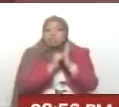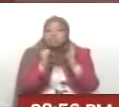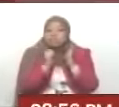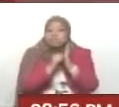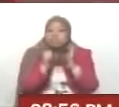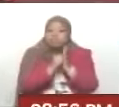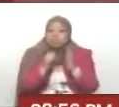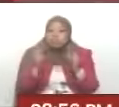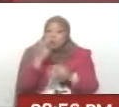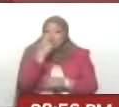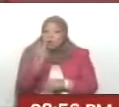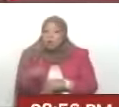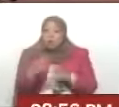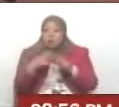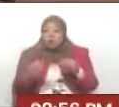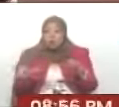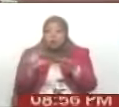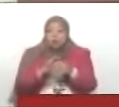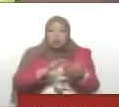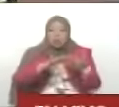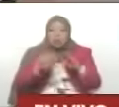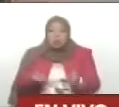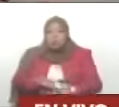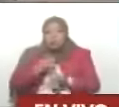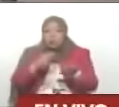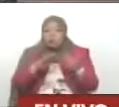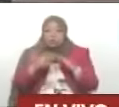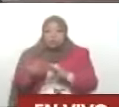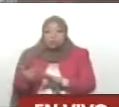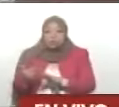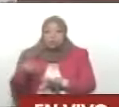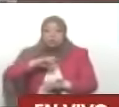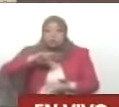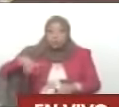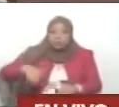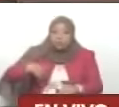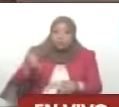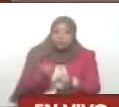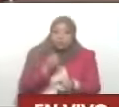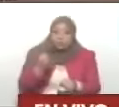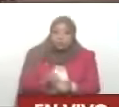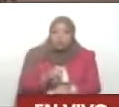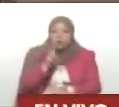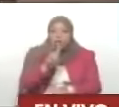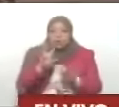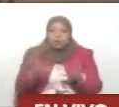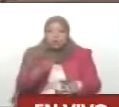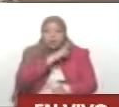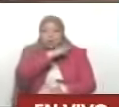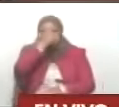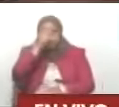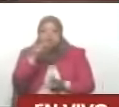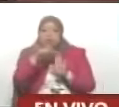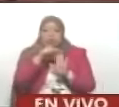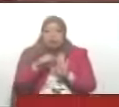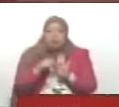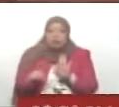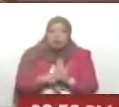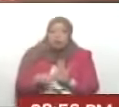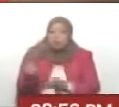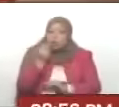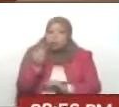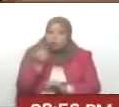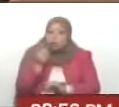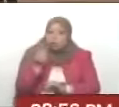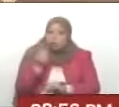nos unimos todos los consejos comunales, tenemos nuestras 25 jefes de distribución CLA